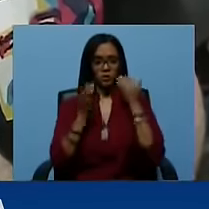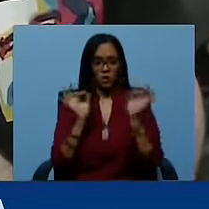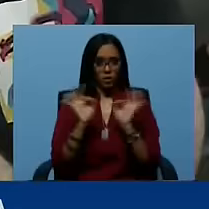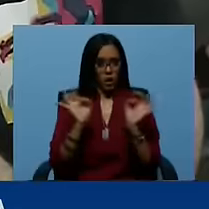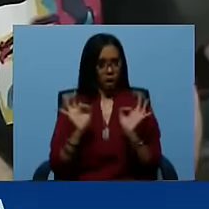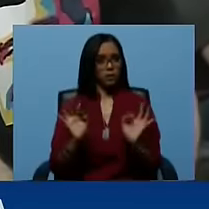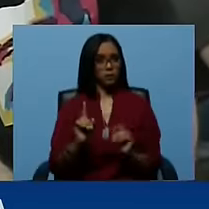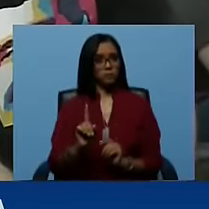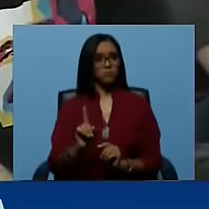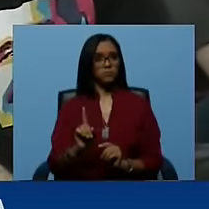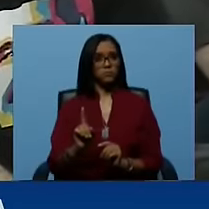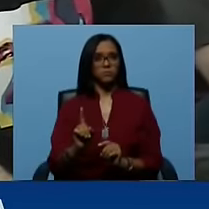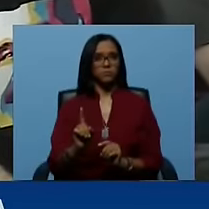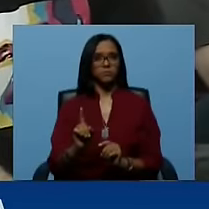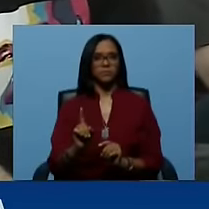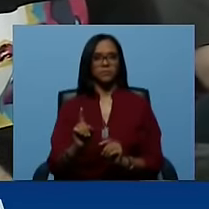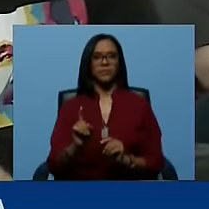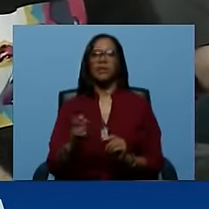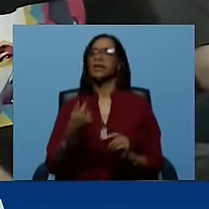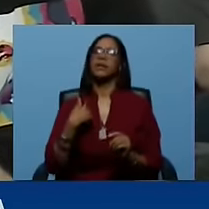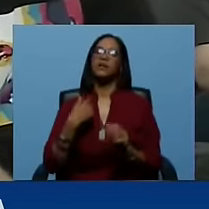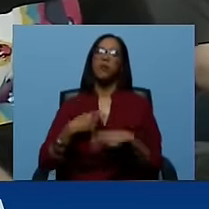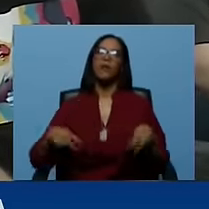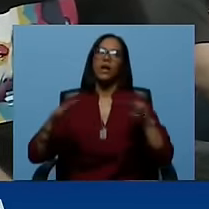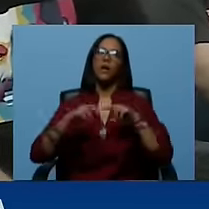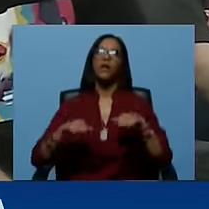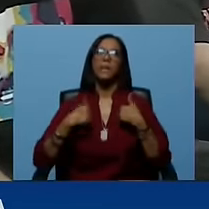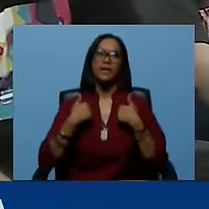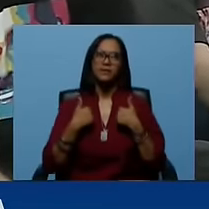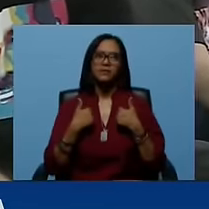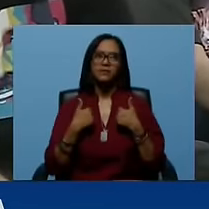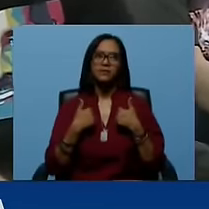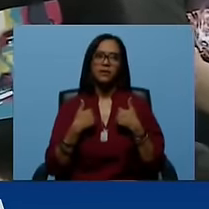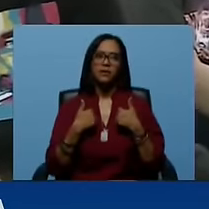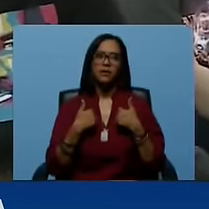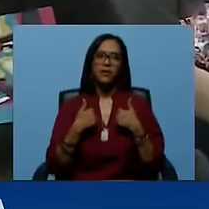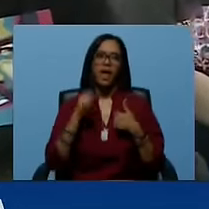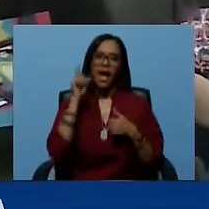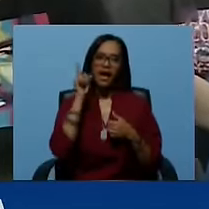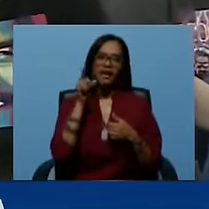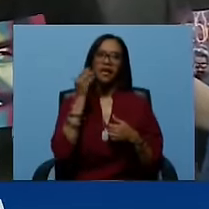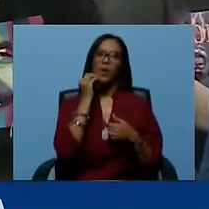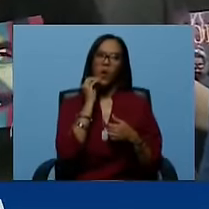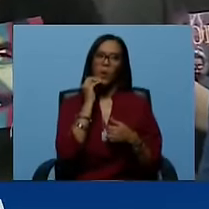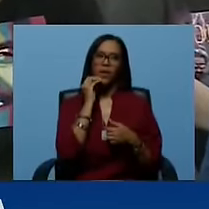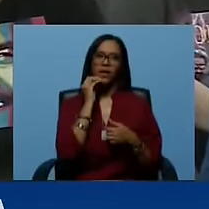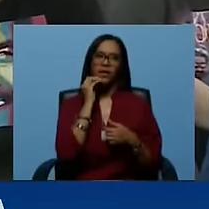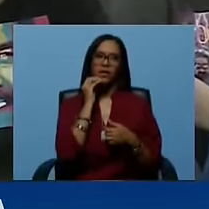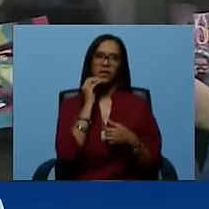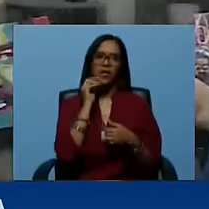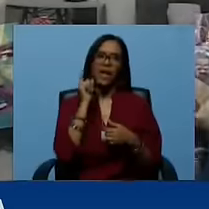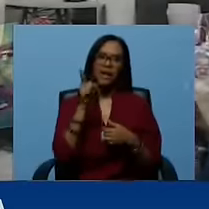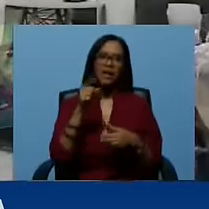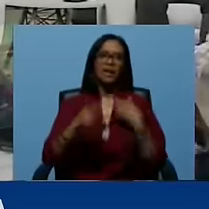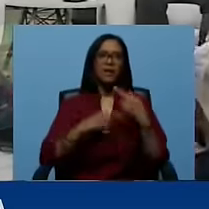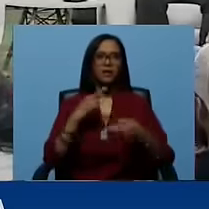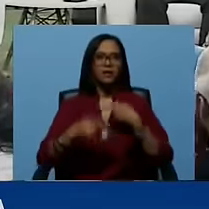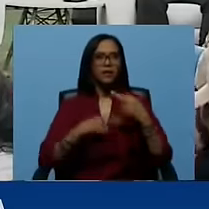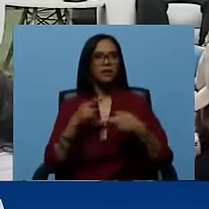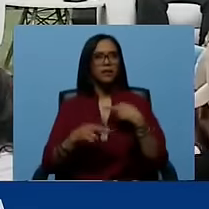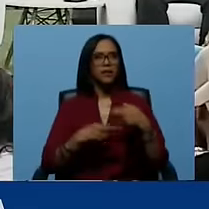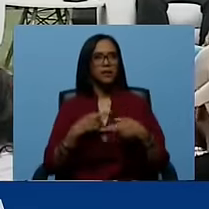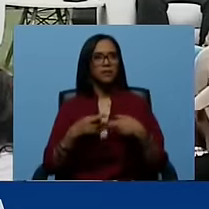sin ofender, que yo valoro más aquel joven, aquel revolucionario o